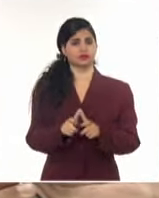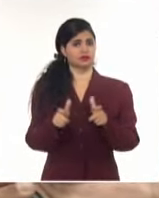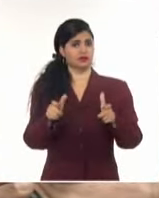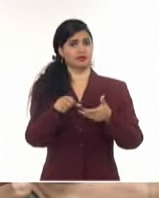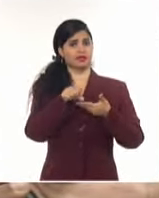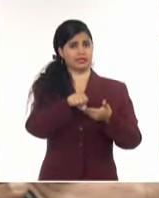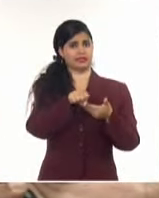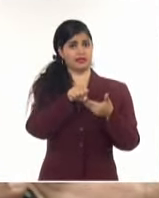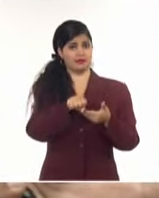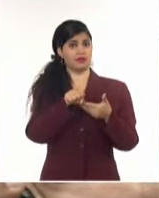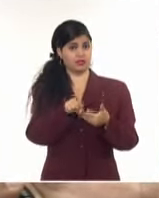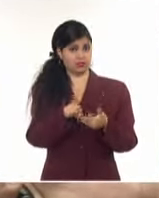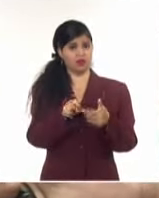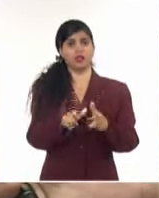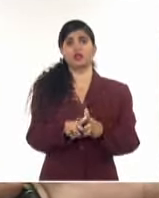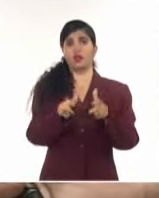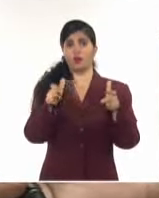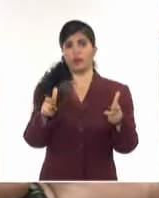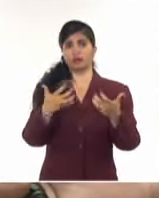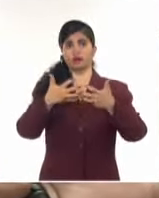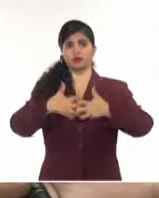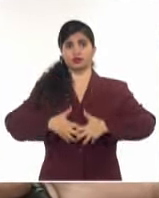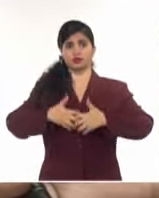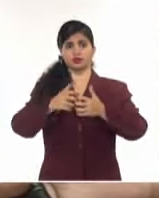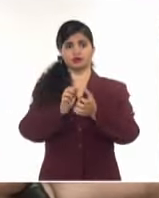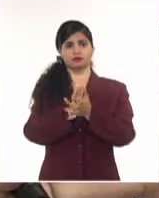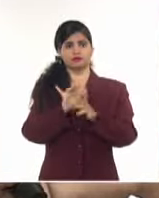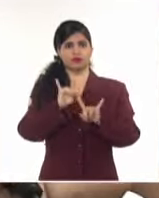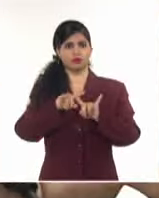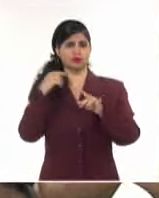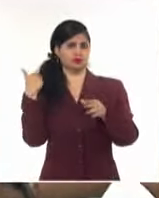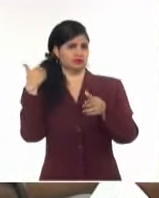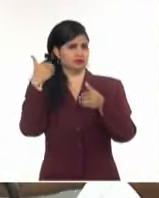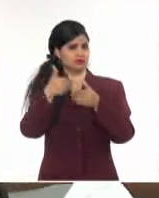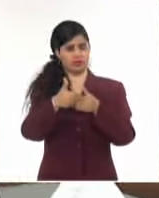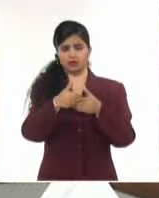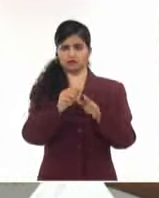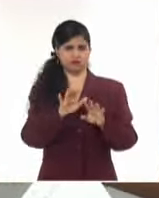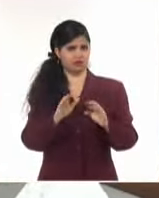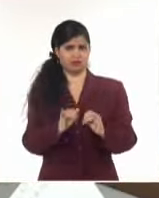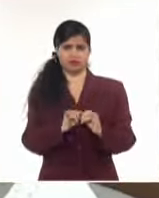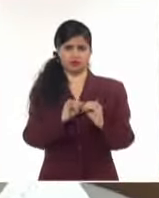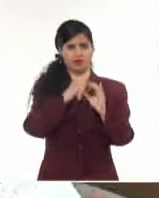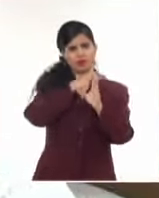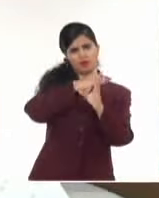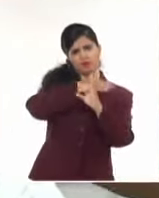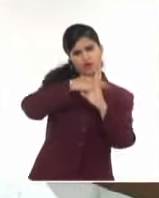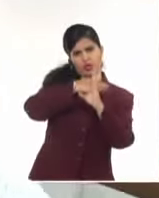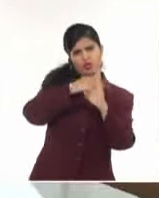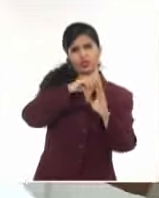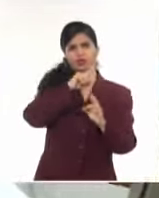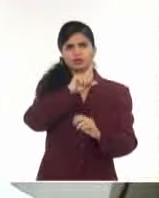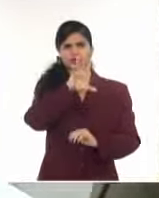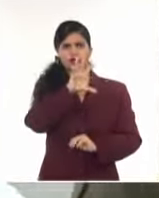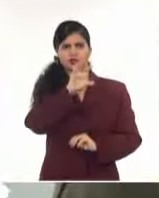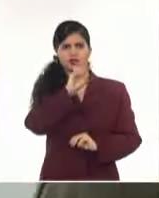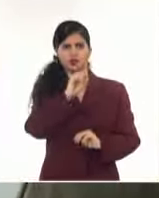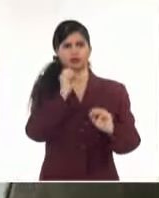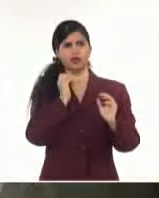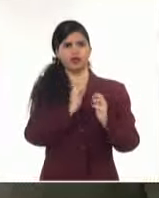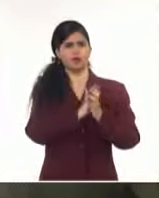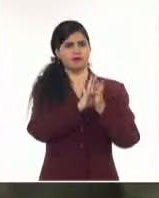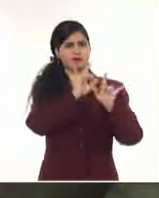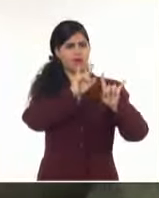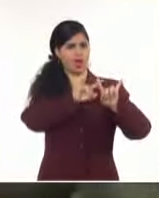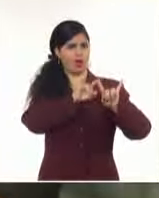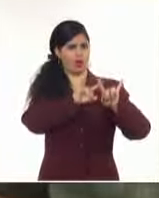capacidad de generación del sistema. Esa es la condición que tenemos para el día de hoy. En el mediodía ya puede llegar a 150 megawatts, básicamente de la